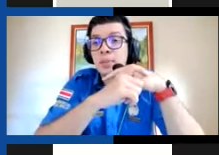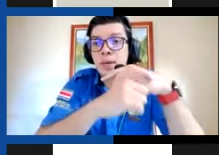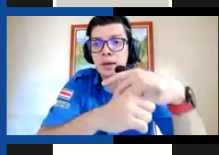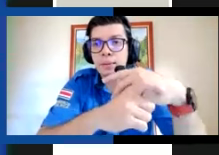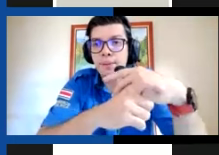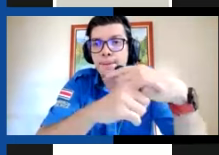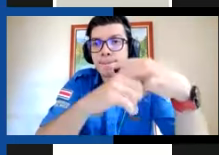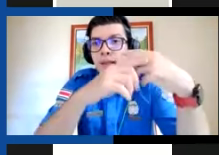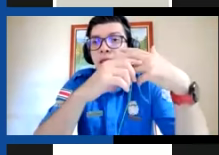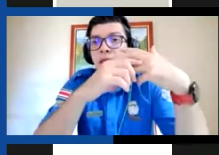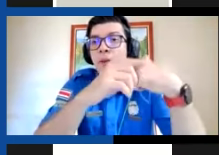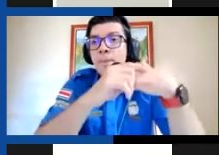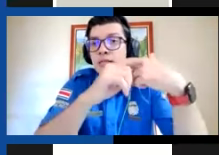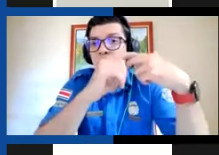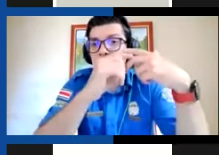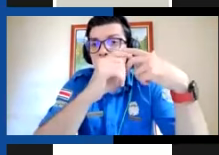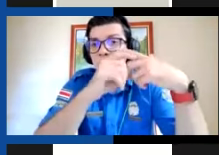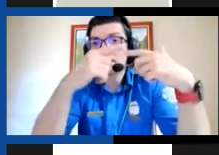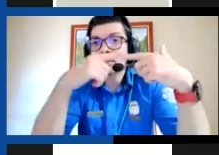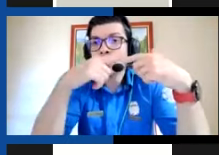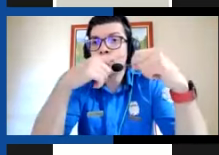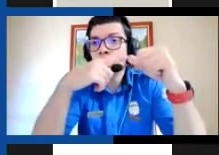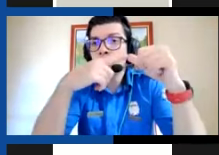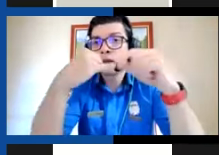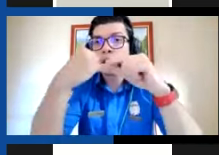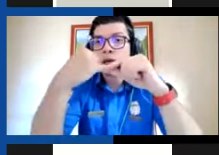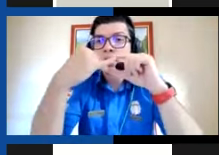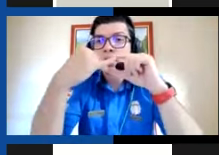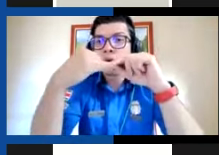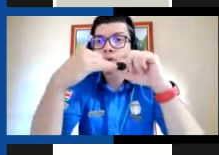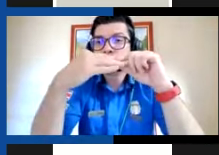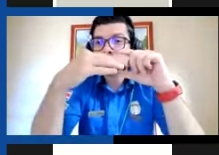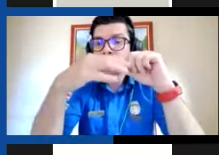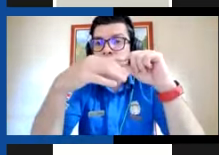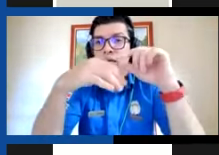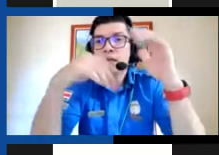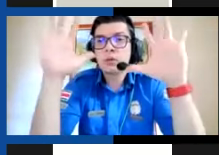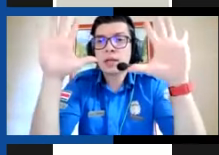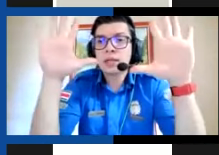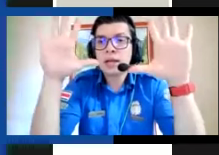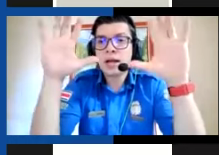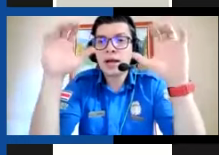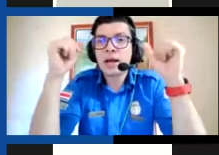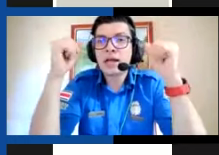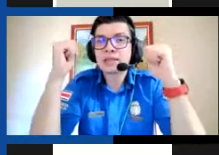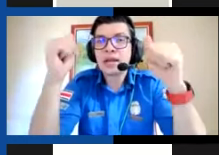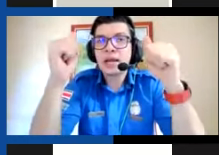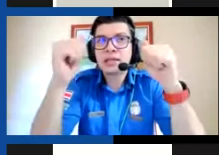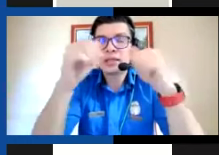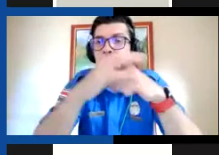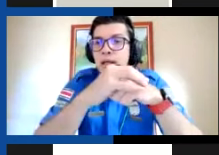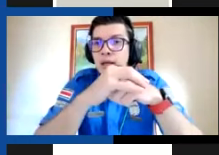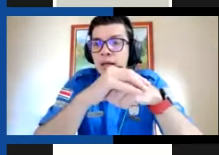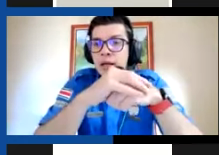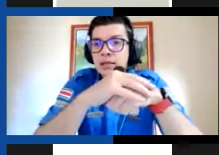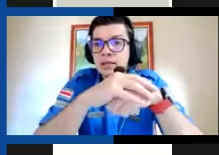esa es la primera. Y de ahí empiezan a desarrollarse un montón de condiciones que de hecho va desde la A hasta la